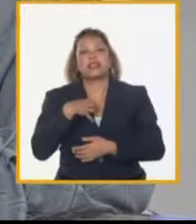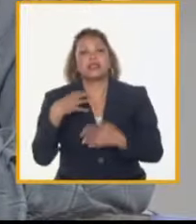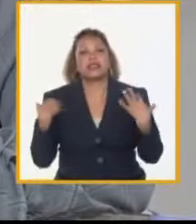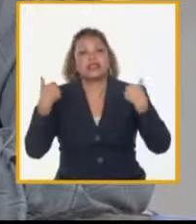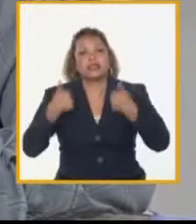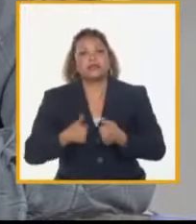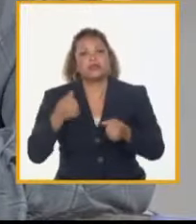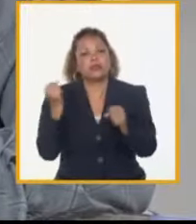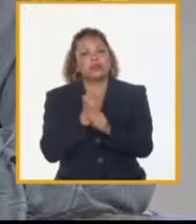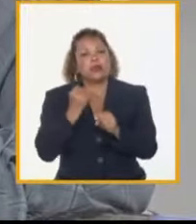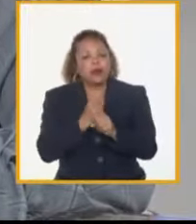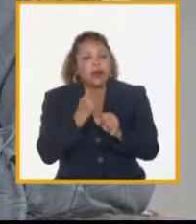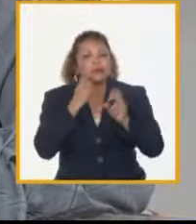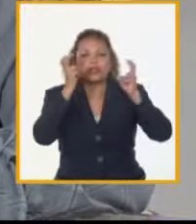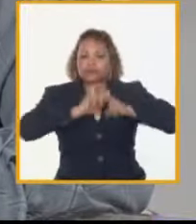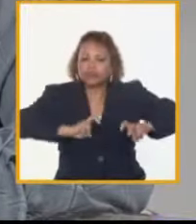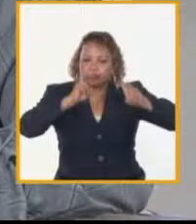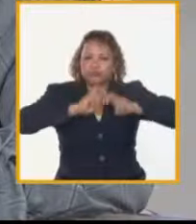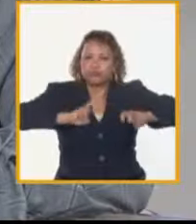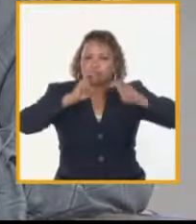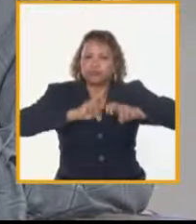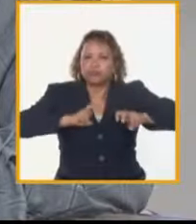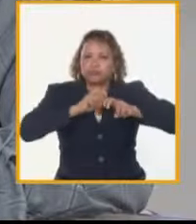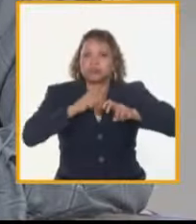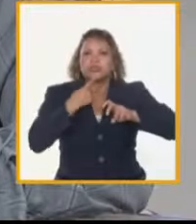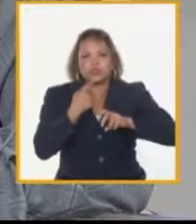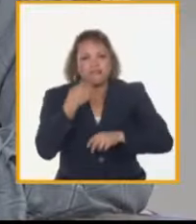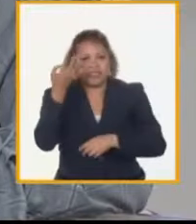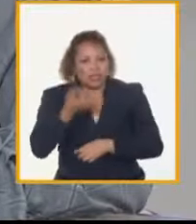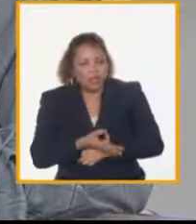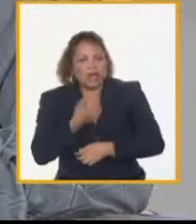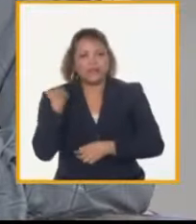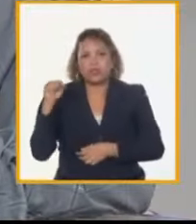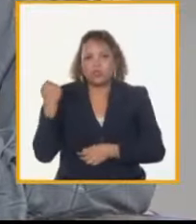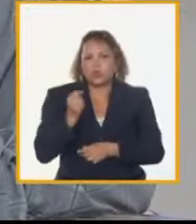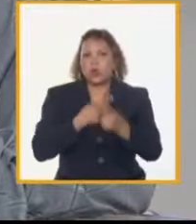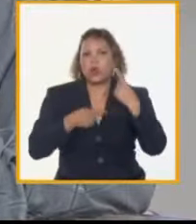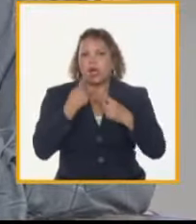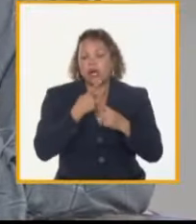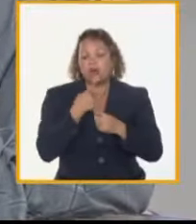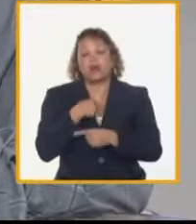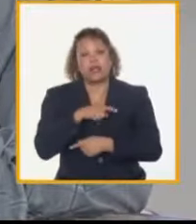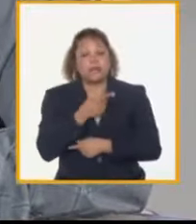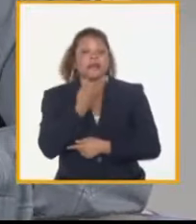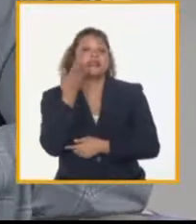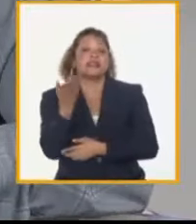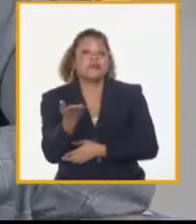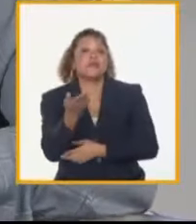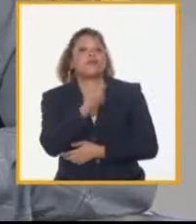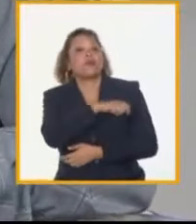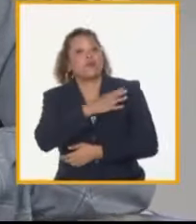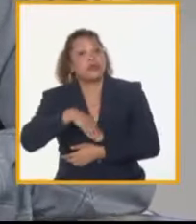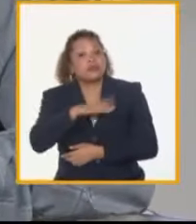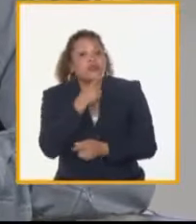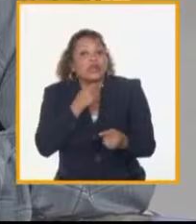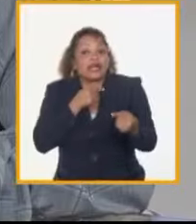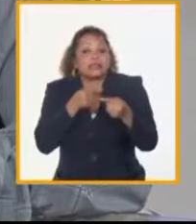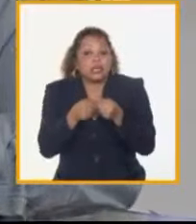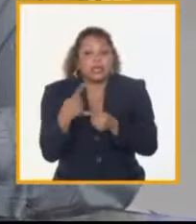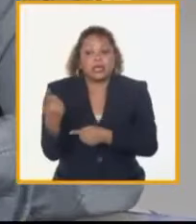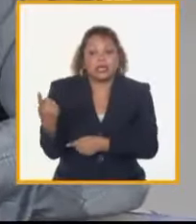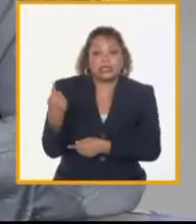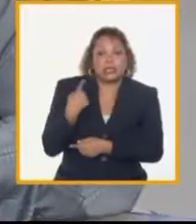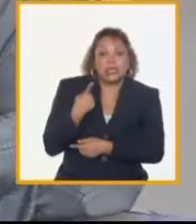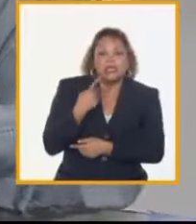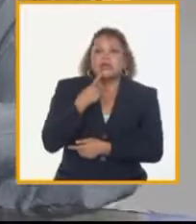tramo y están revisando a ver si ha existido alguna violación, y le pedimos a la población que se acerquen a nosotros, que